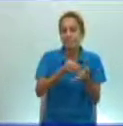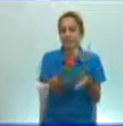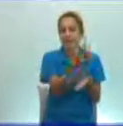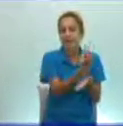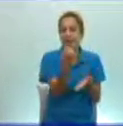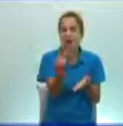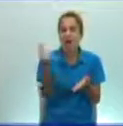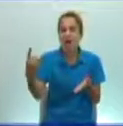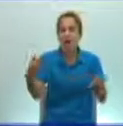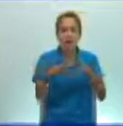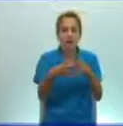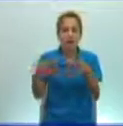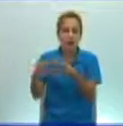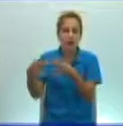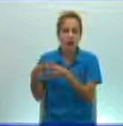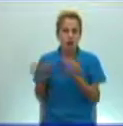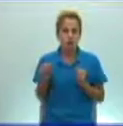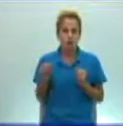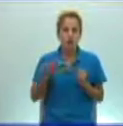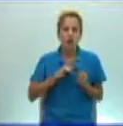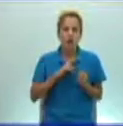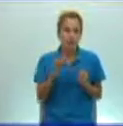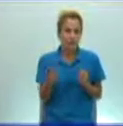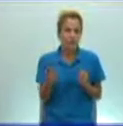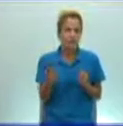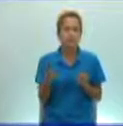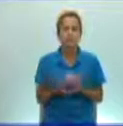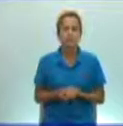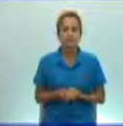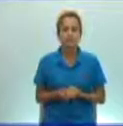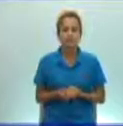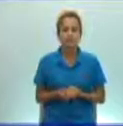cada columna. Revisemos esta actividad.